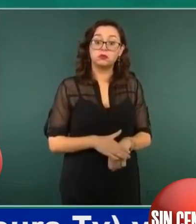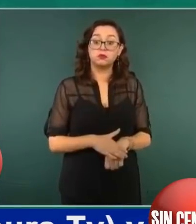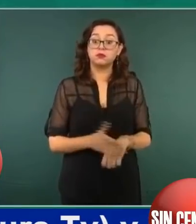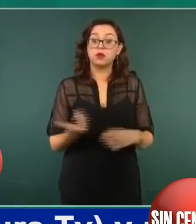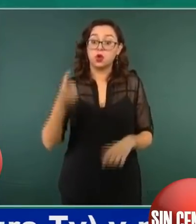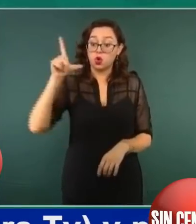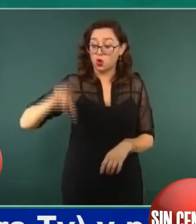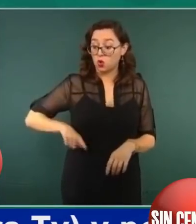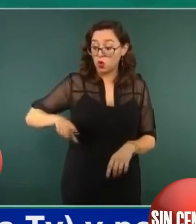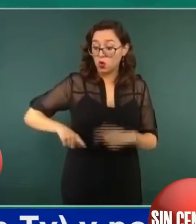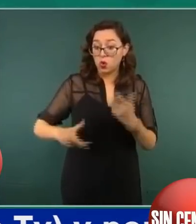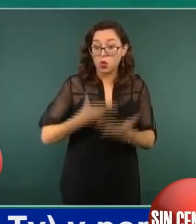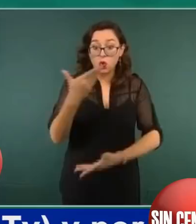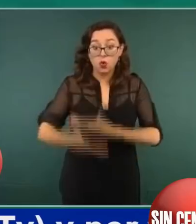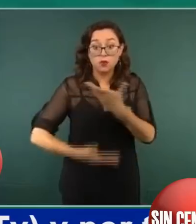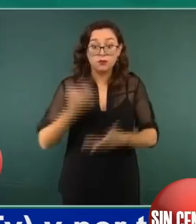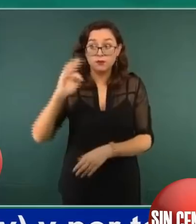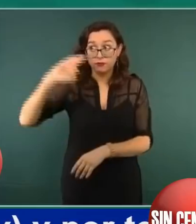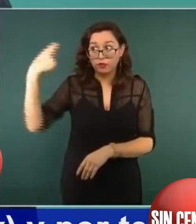públicos del gobierno federal.